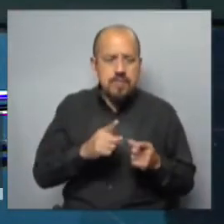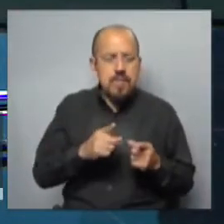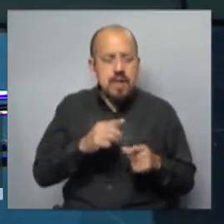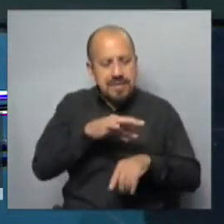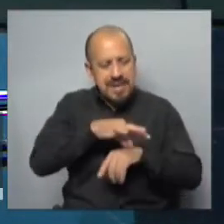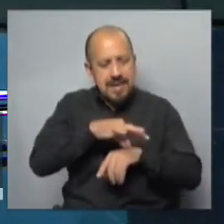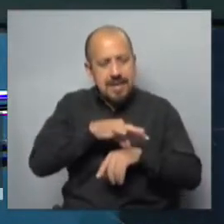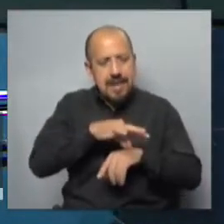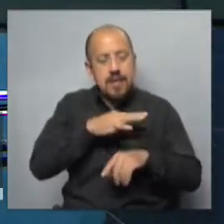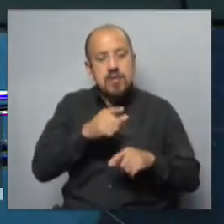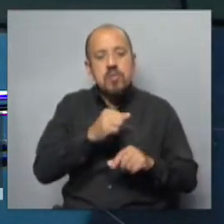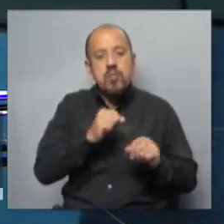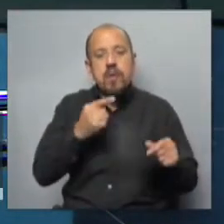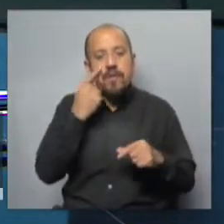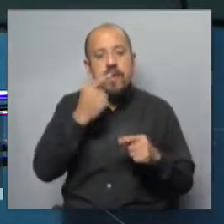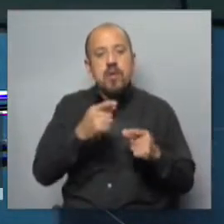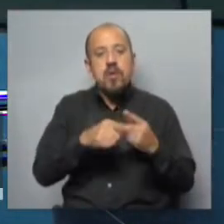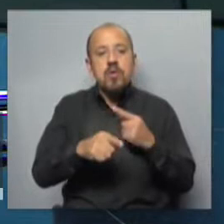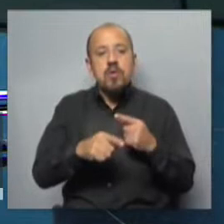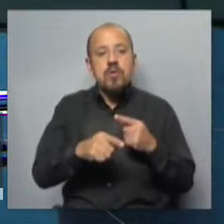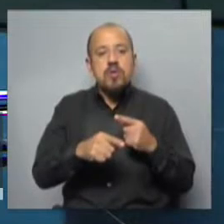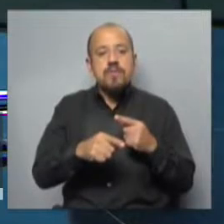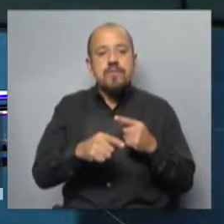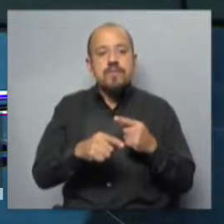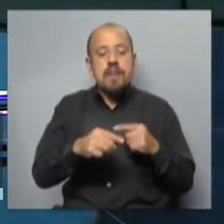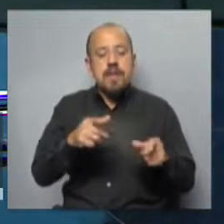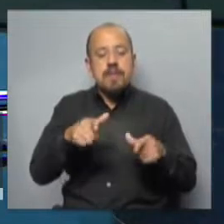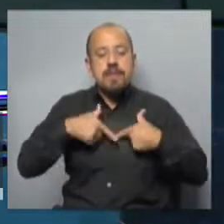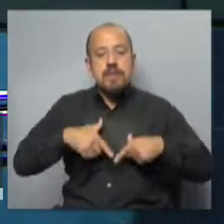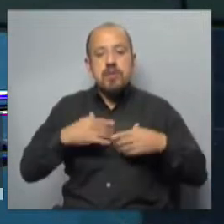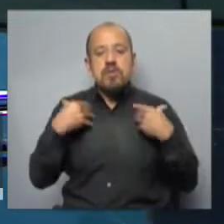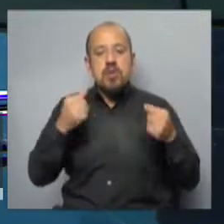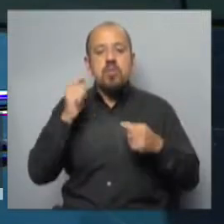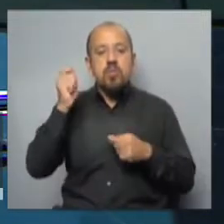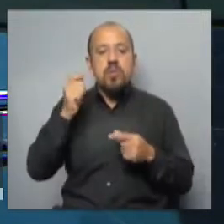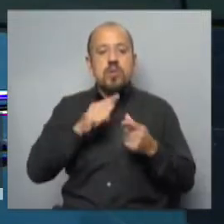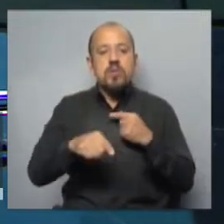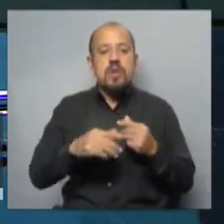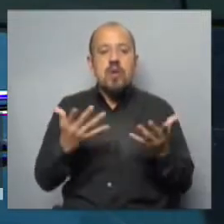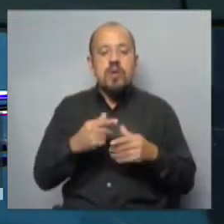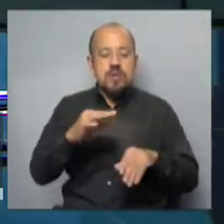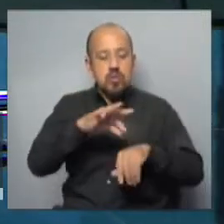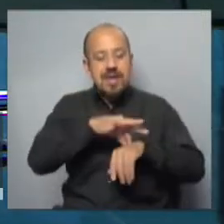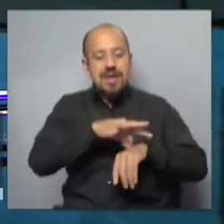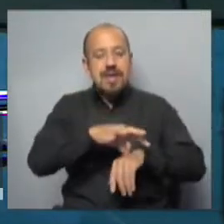eso lo pueden ver en la página el ministerio de salud pública que está y ahora salió una guía odontológica